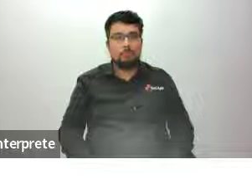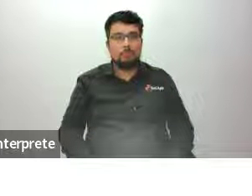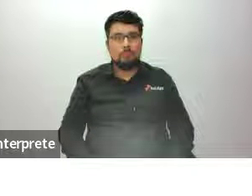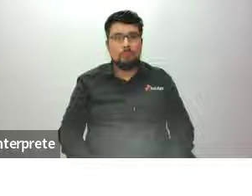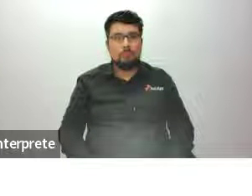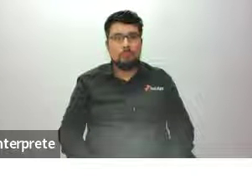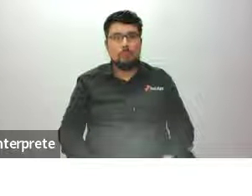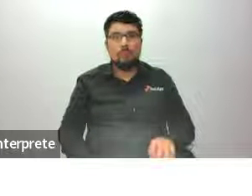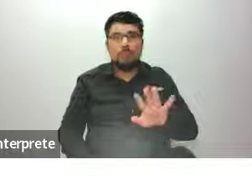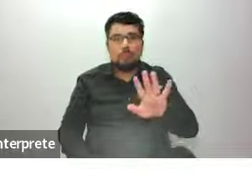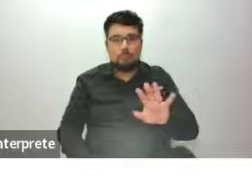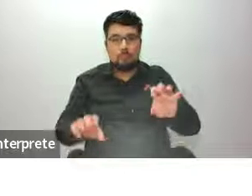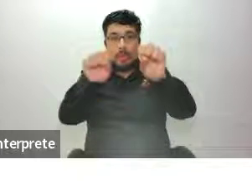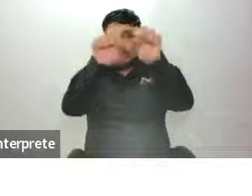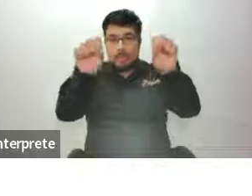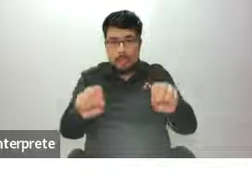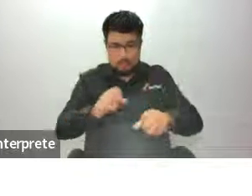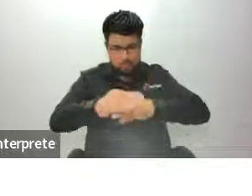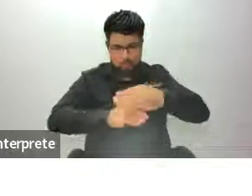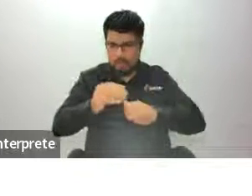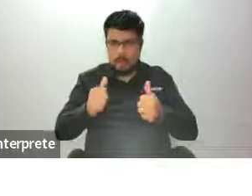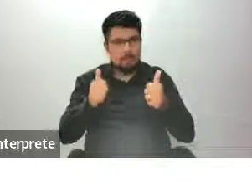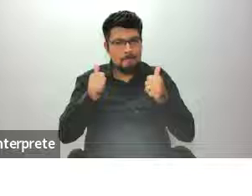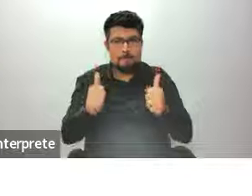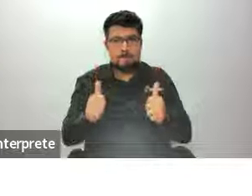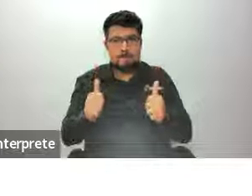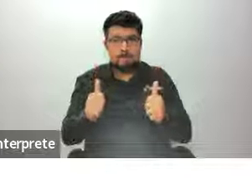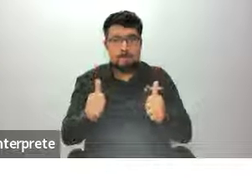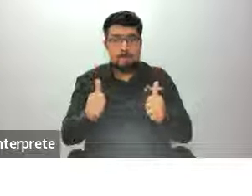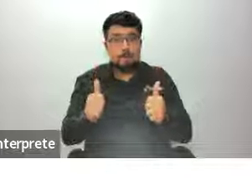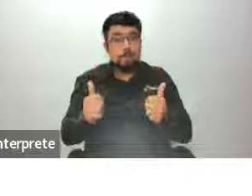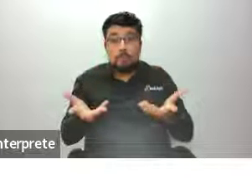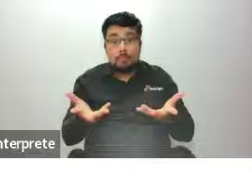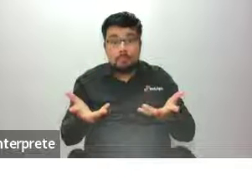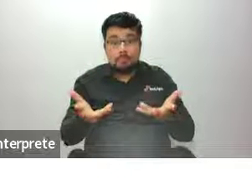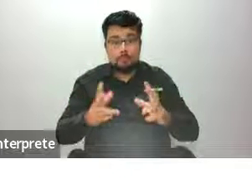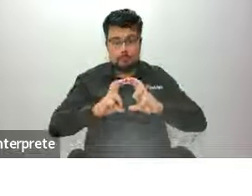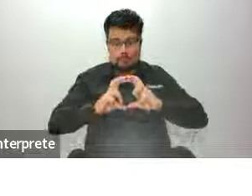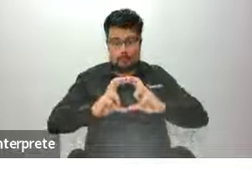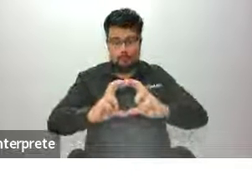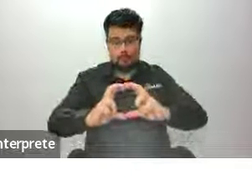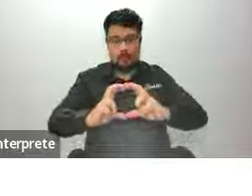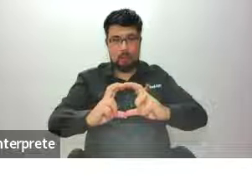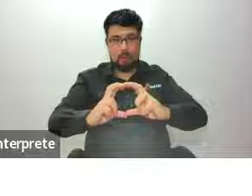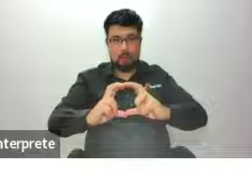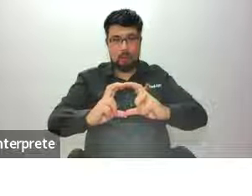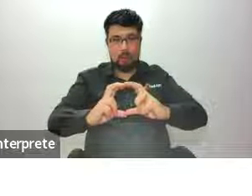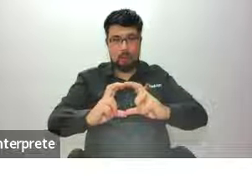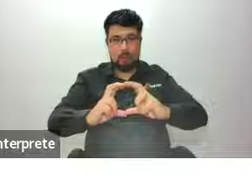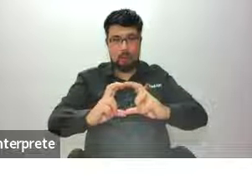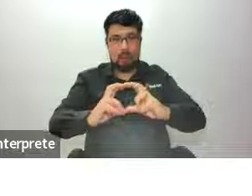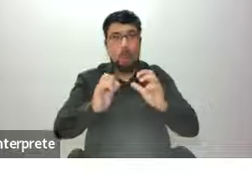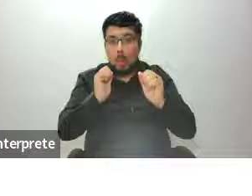Si el sistema funciona adecuadamente, entonces el metro puede lograr